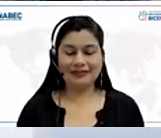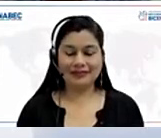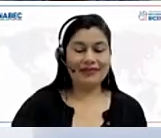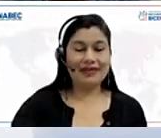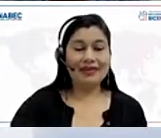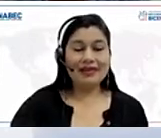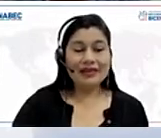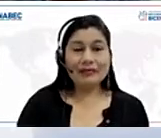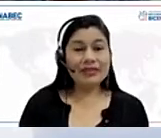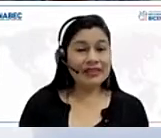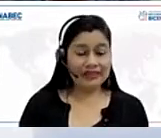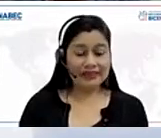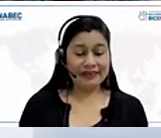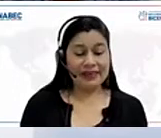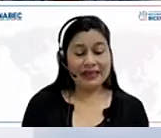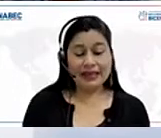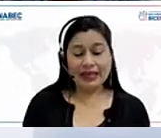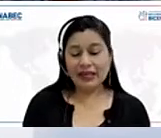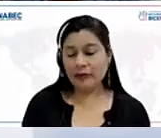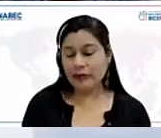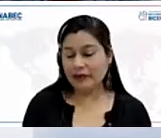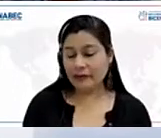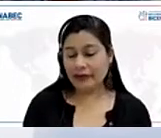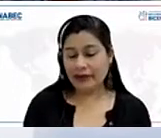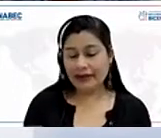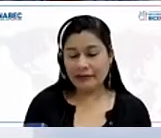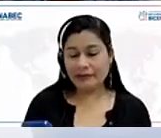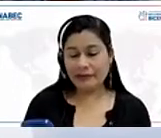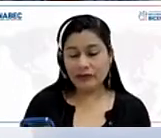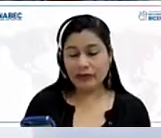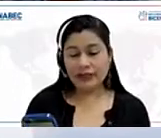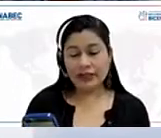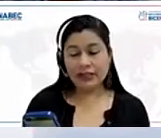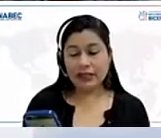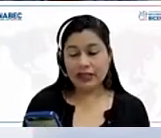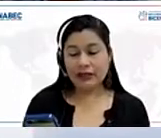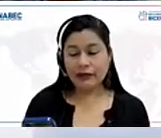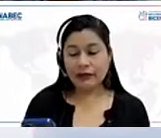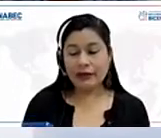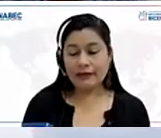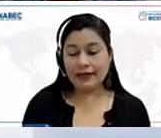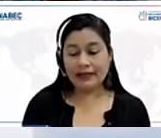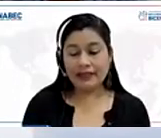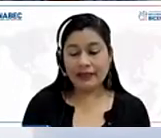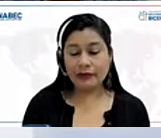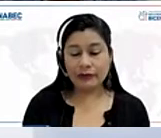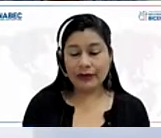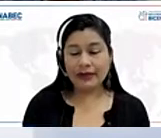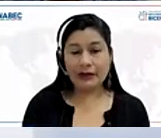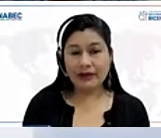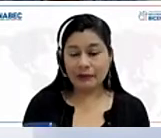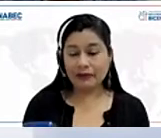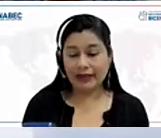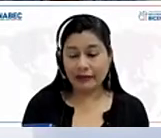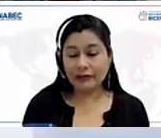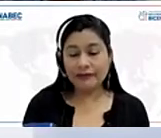¿no? Muchas gracias, Rafael. Una pregunta más. Nos dicen, en caso de haber ganado la beca